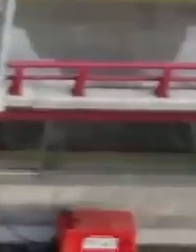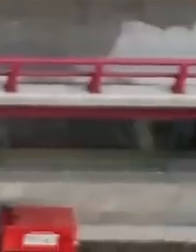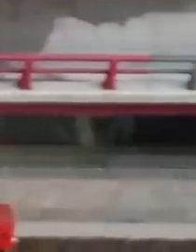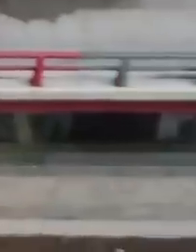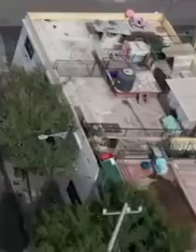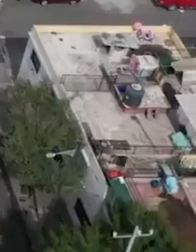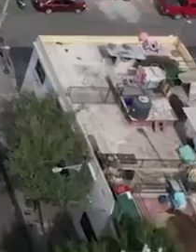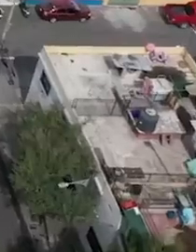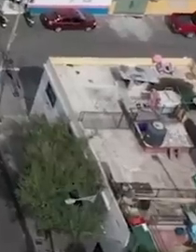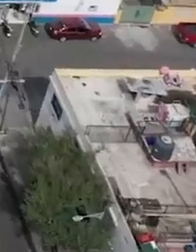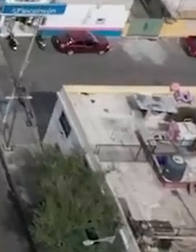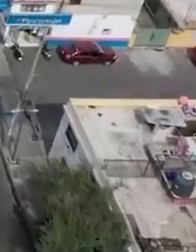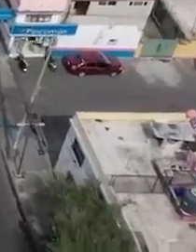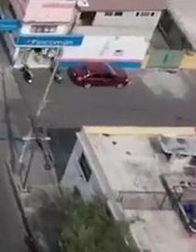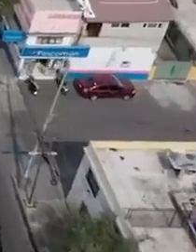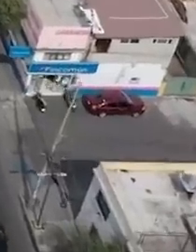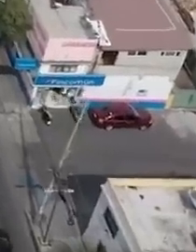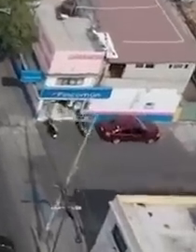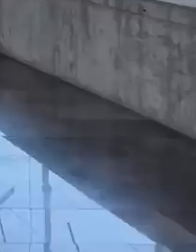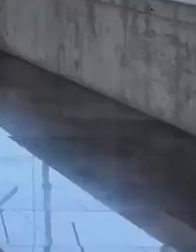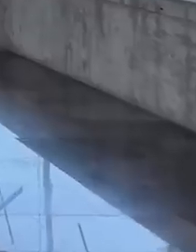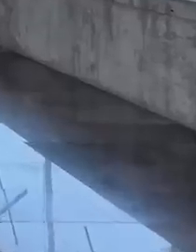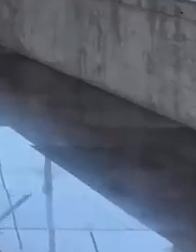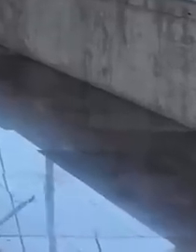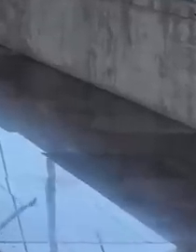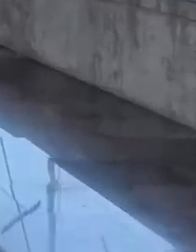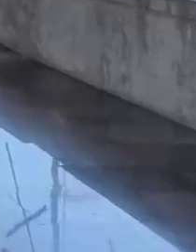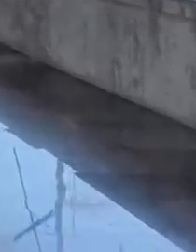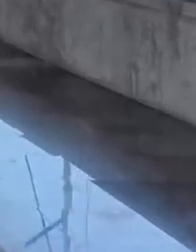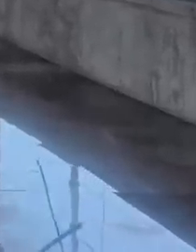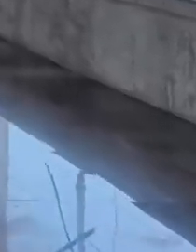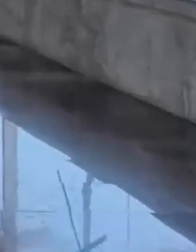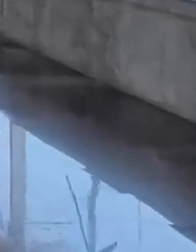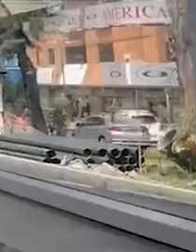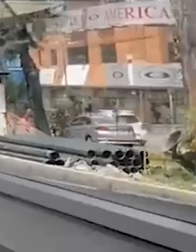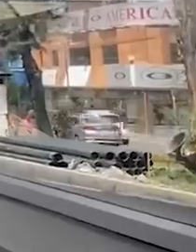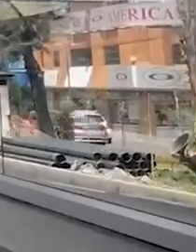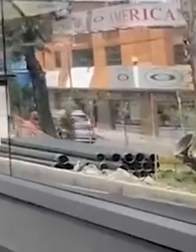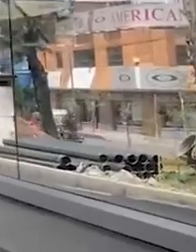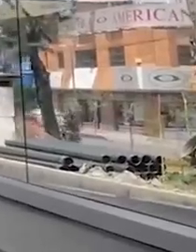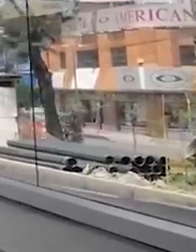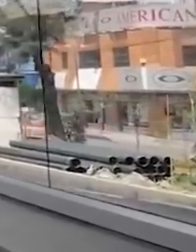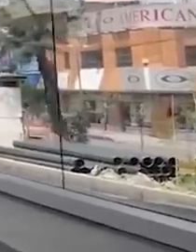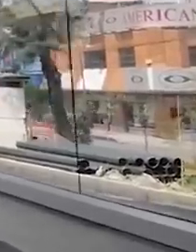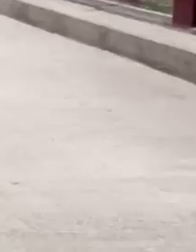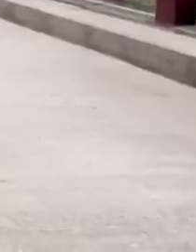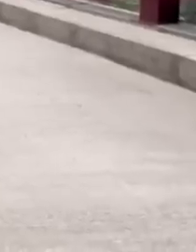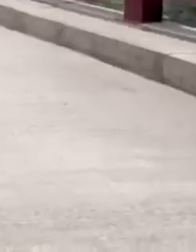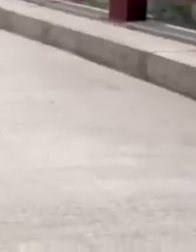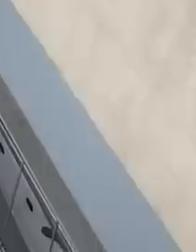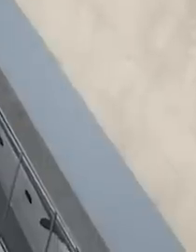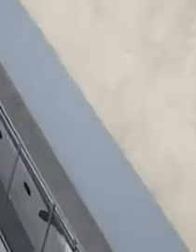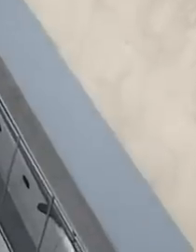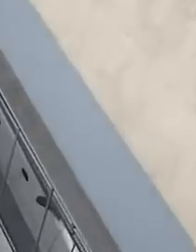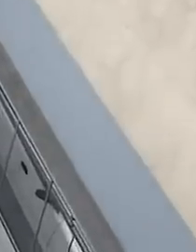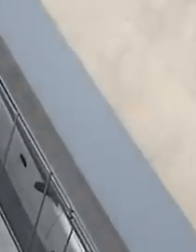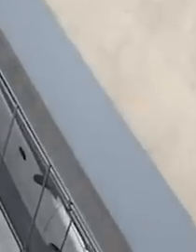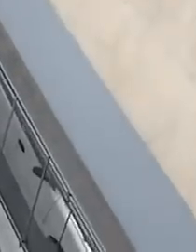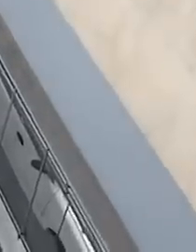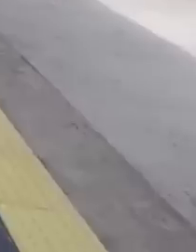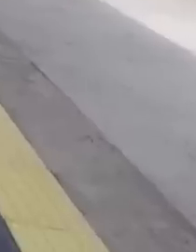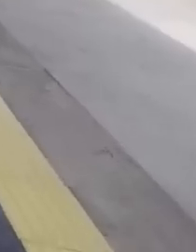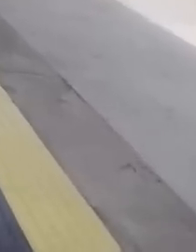una longitud de 87 a 126 metros. Cuentan con cuartos de servicio, vestíbulo de acceso, pasillos,